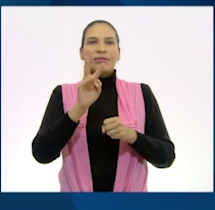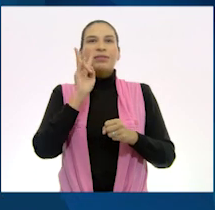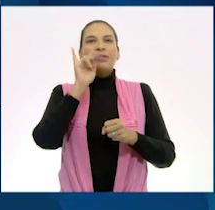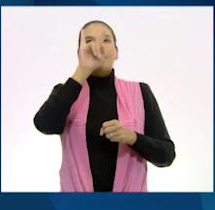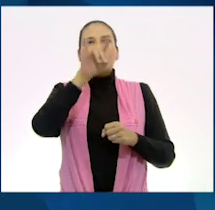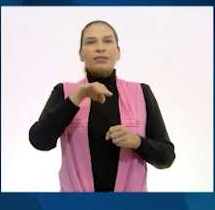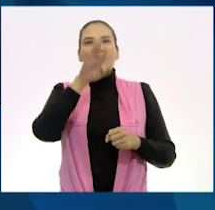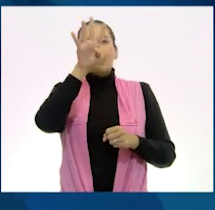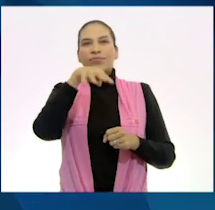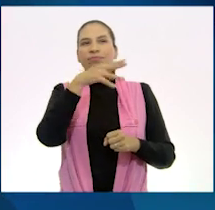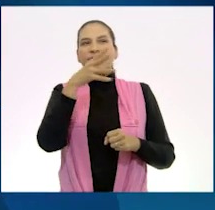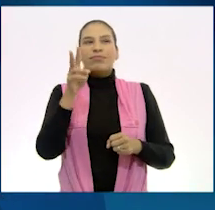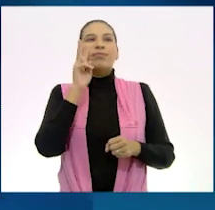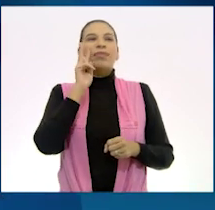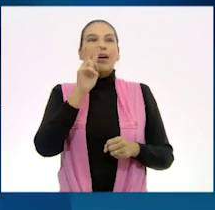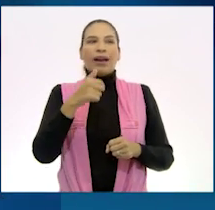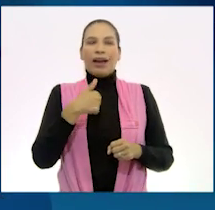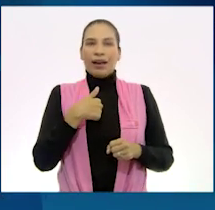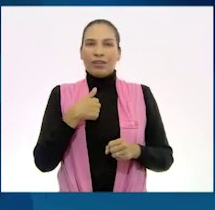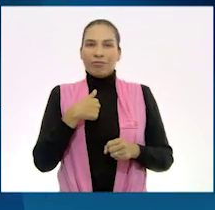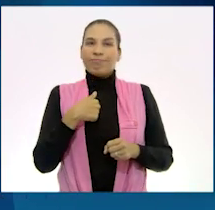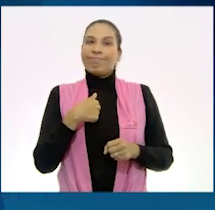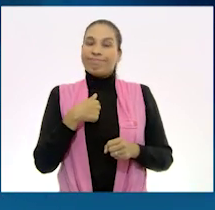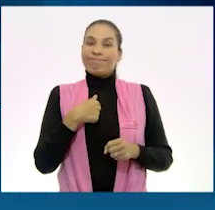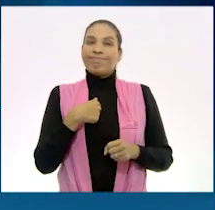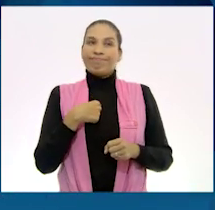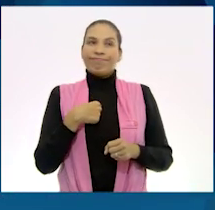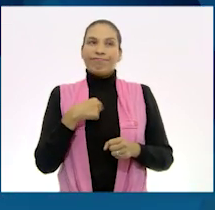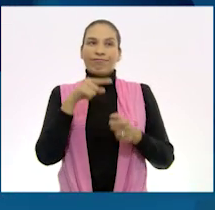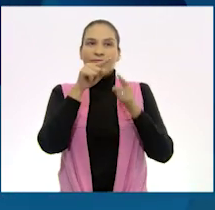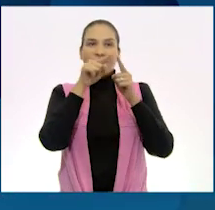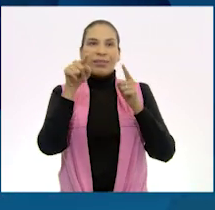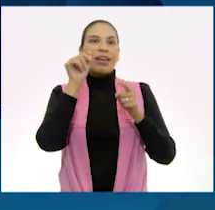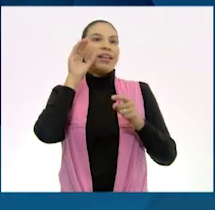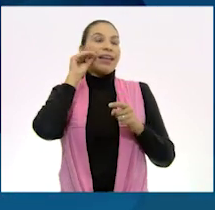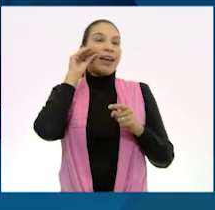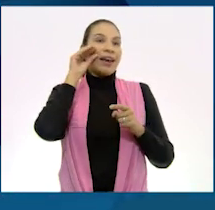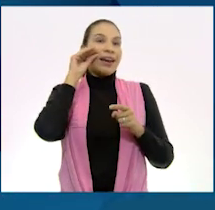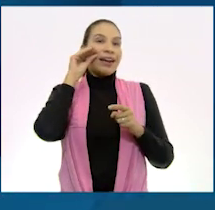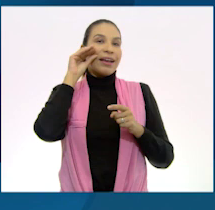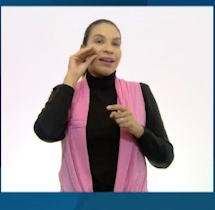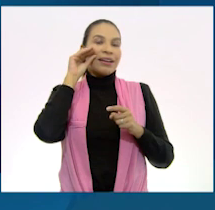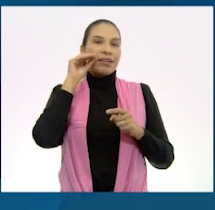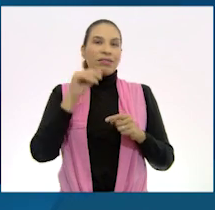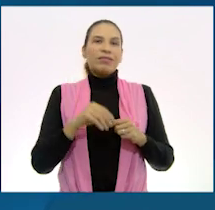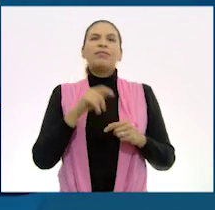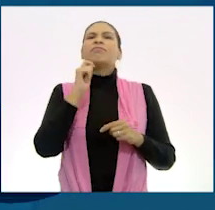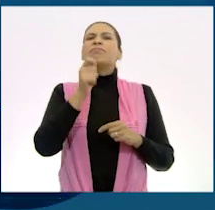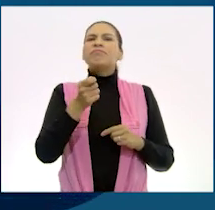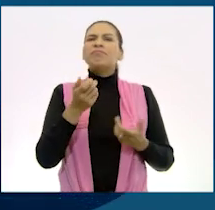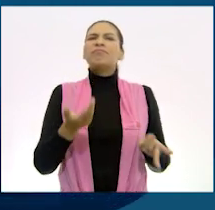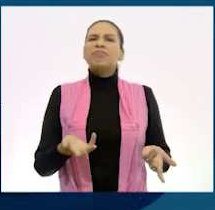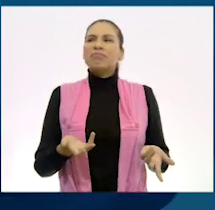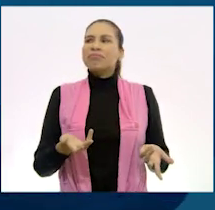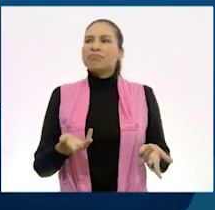podemos ver que yo me ubico en la franja naranja, que es